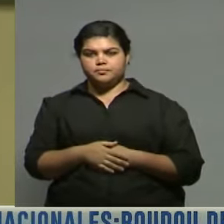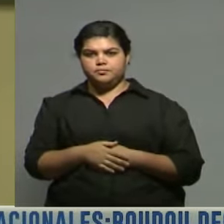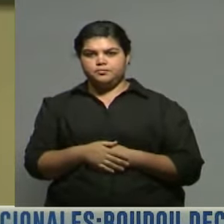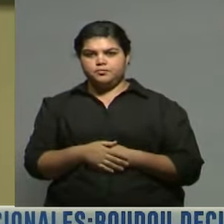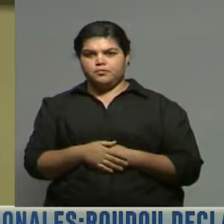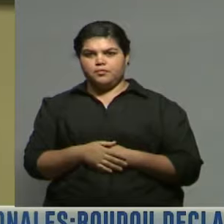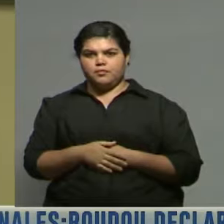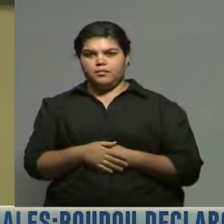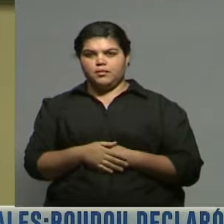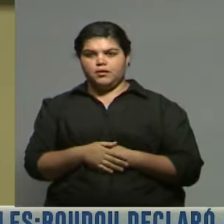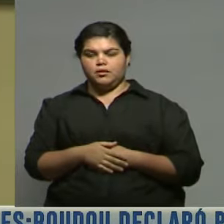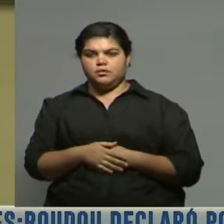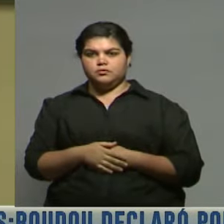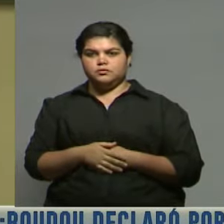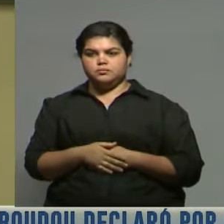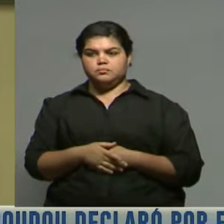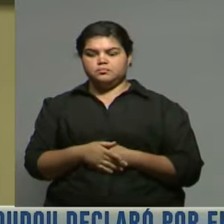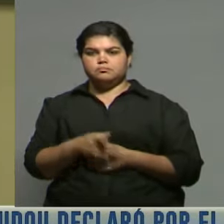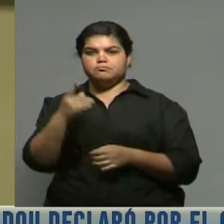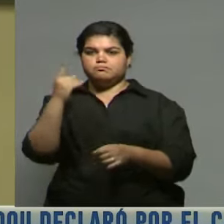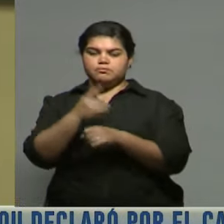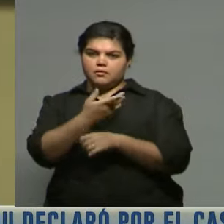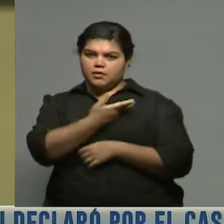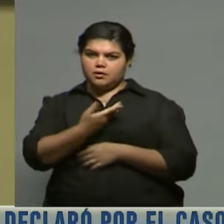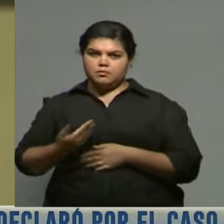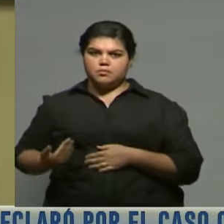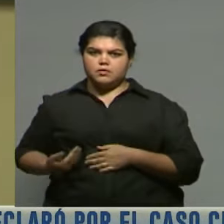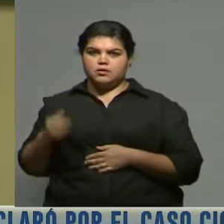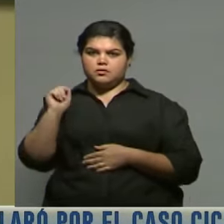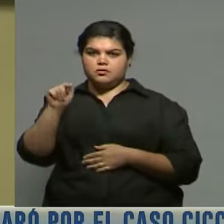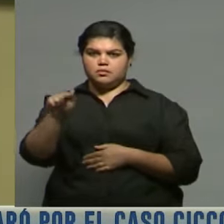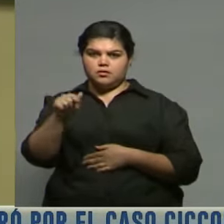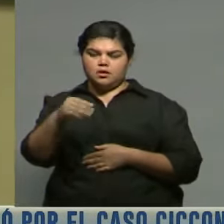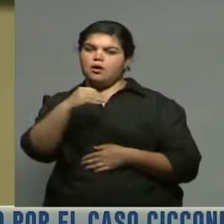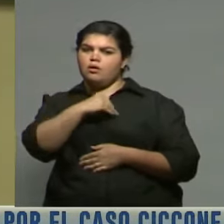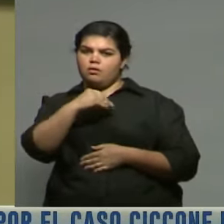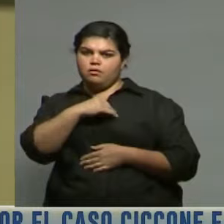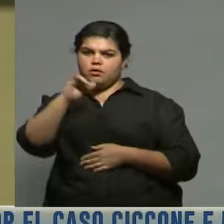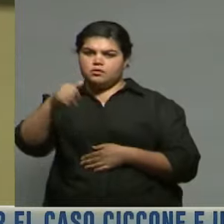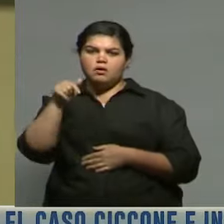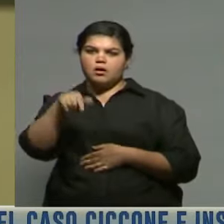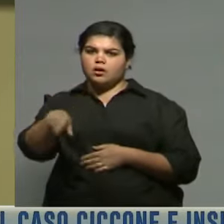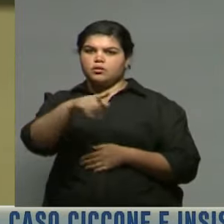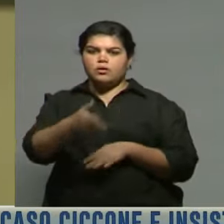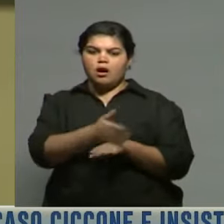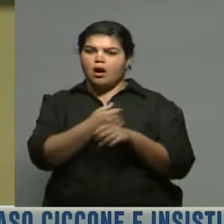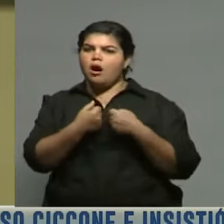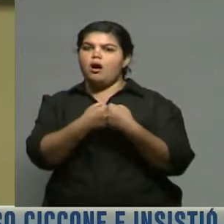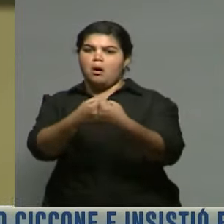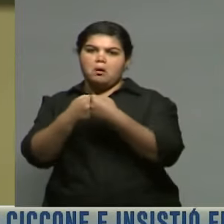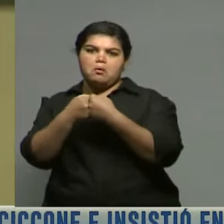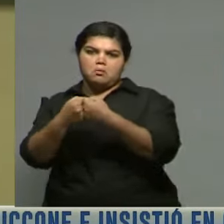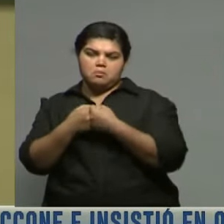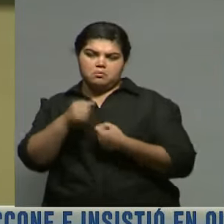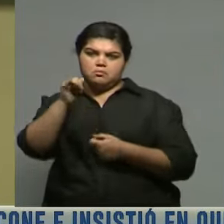en las palabras del presidente de la Nación que dijo que todas estas cosas tenían que avanzar por consenso. Me parece que va a